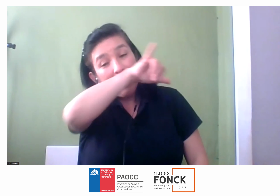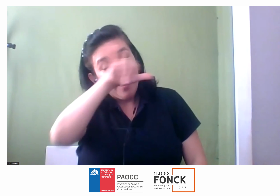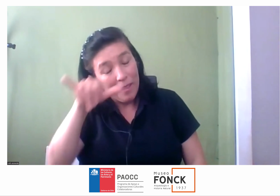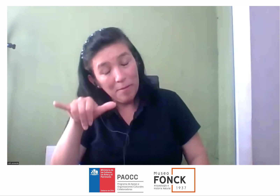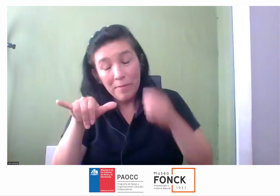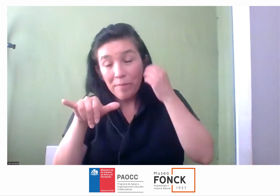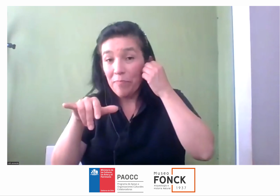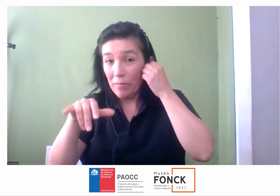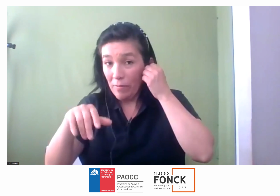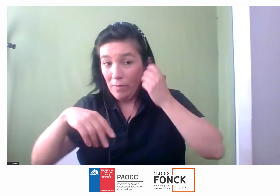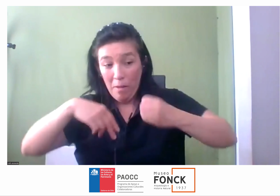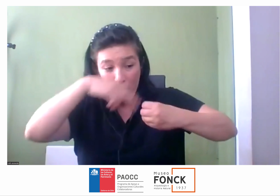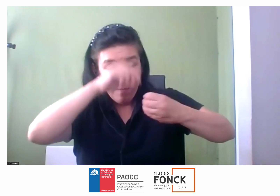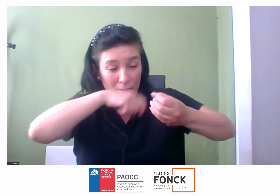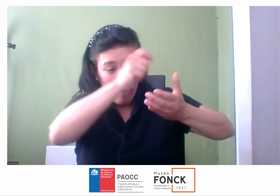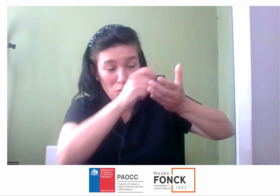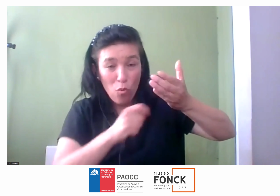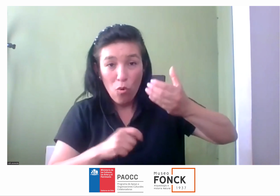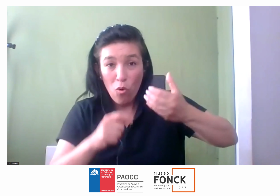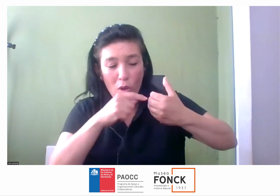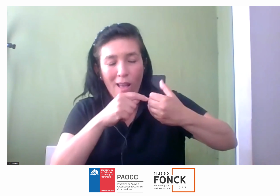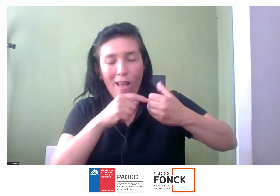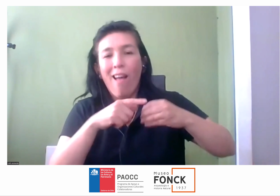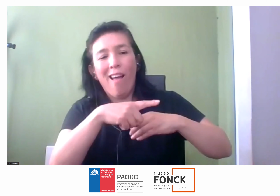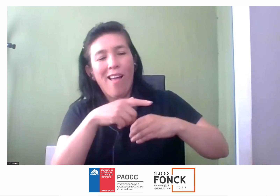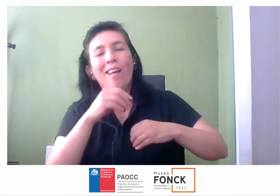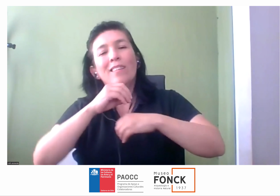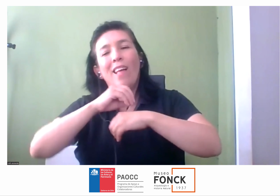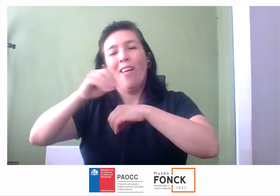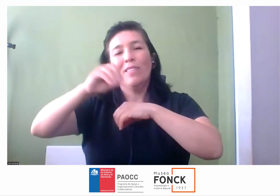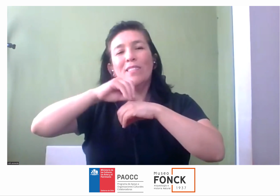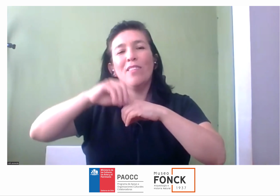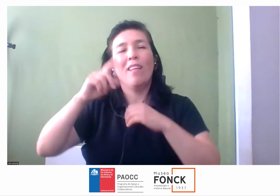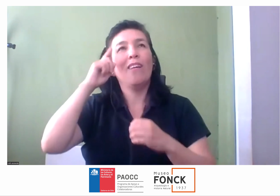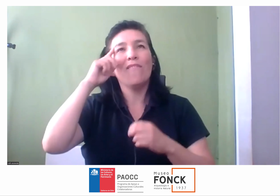mismas herramientas que se usaban antes, la cosmovisión incaica.